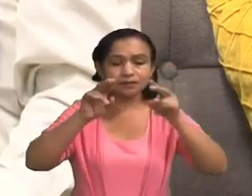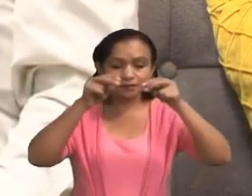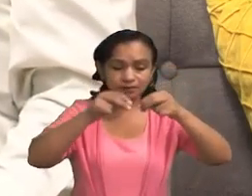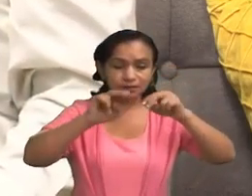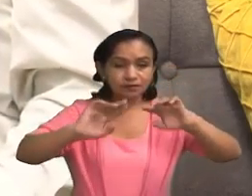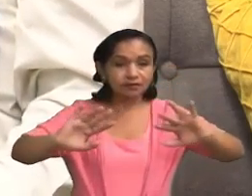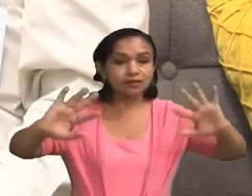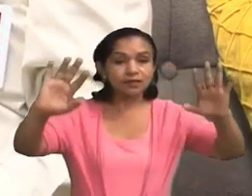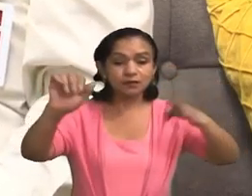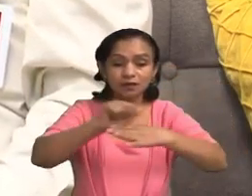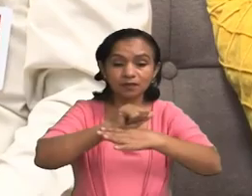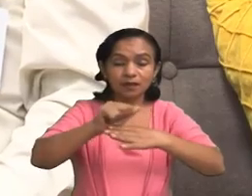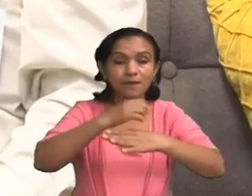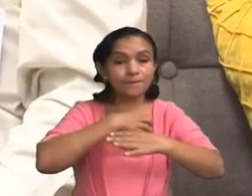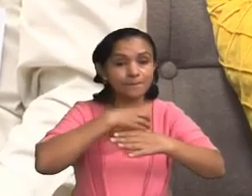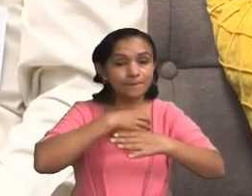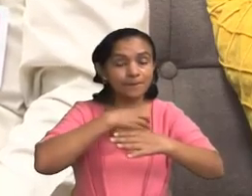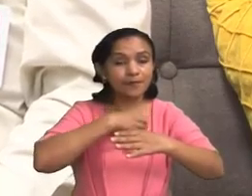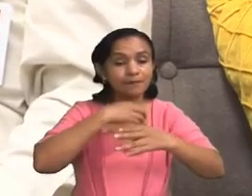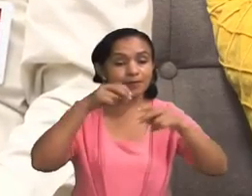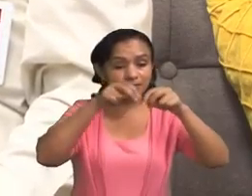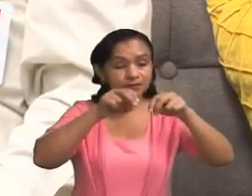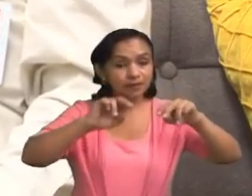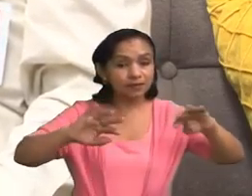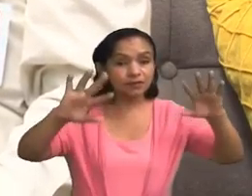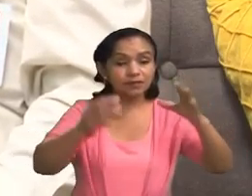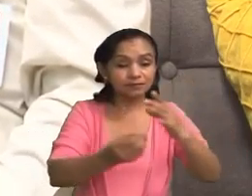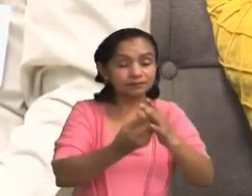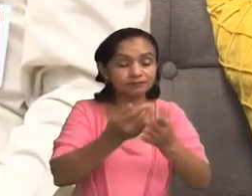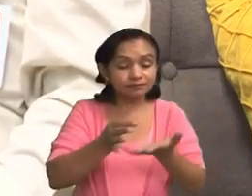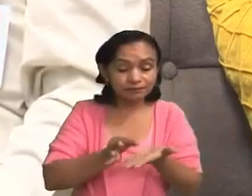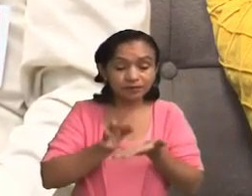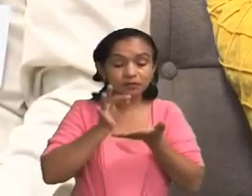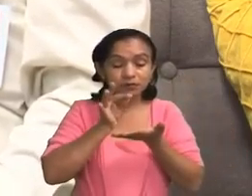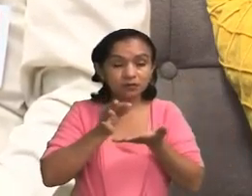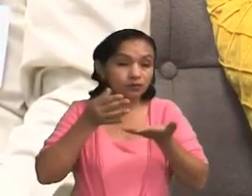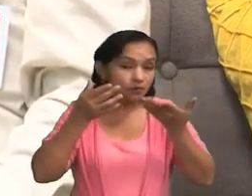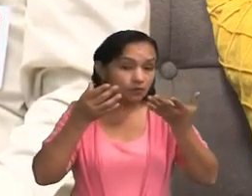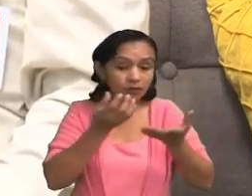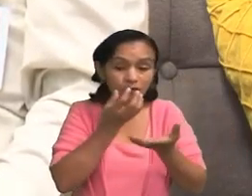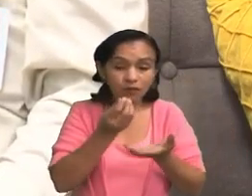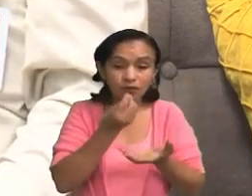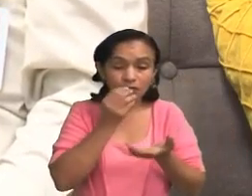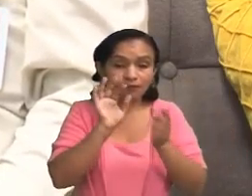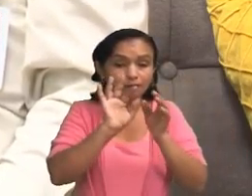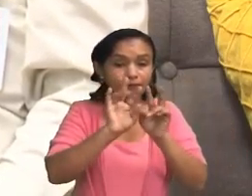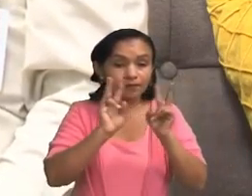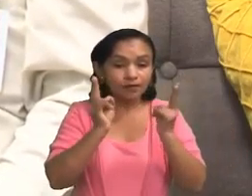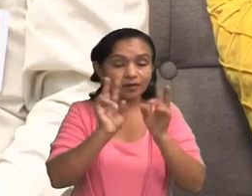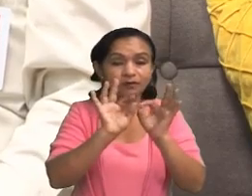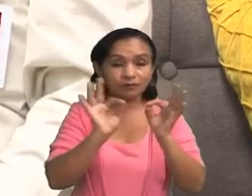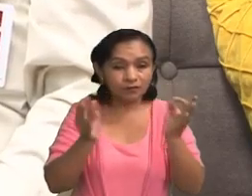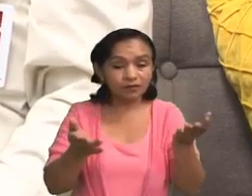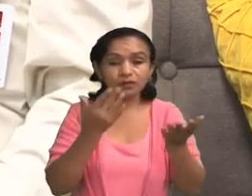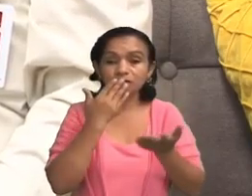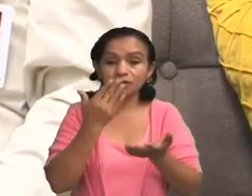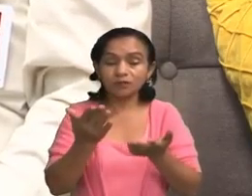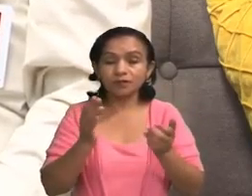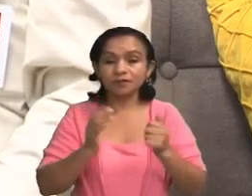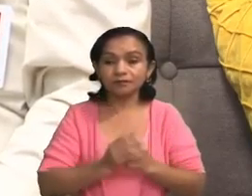y de prácticas agroecológicas en que implican un producto de calidad y